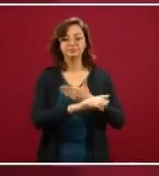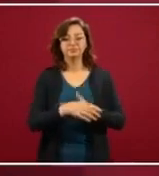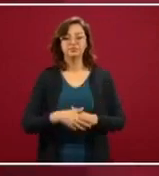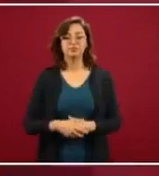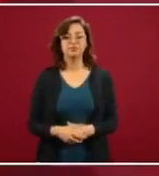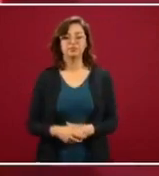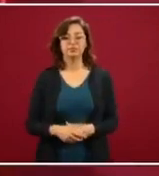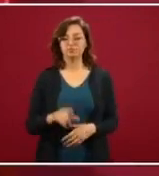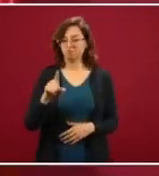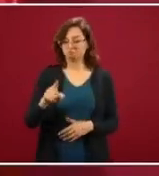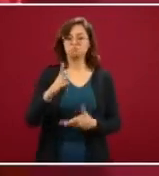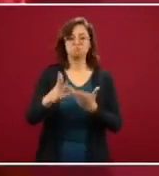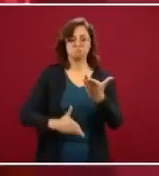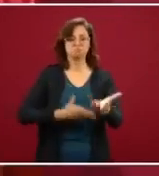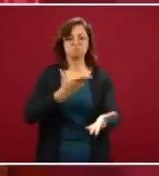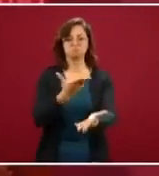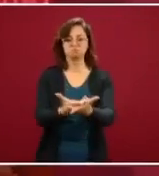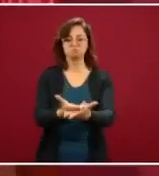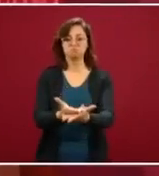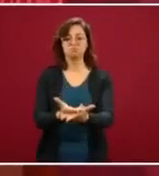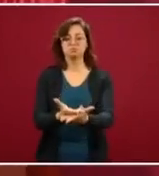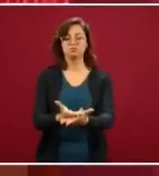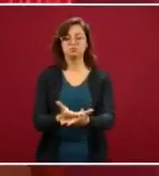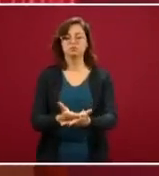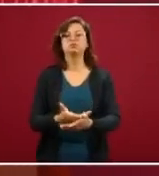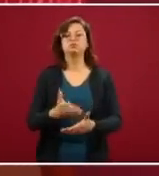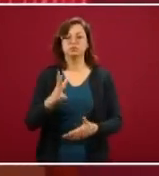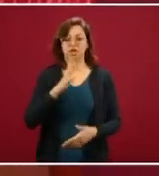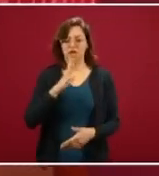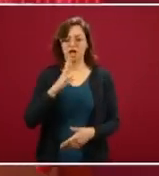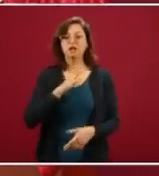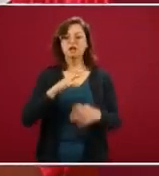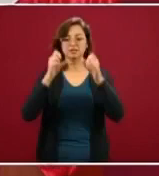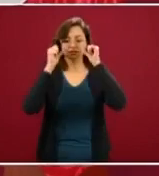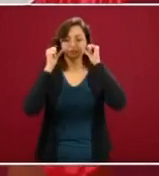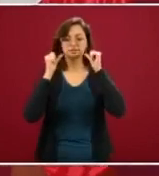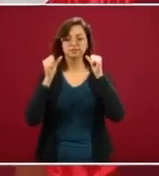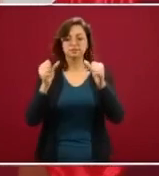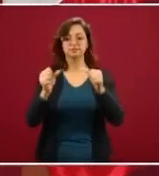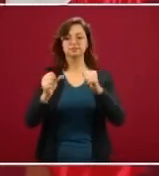Lo que estás planteando, lo tratan.